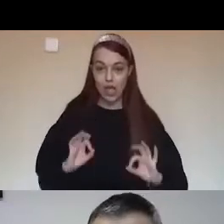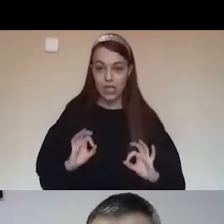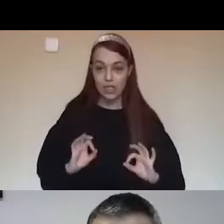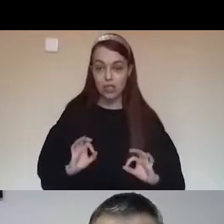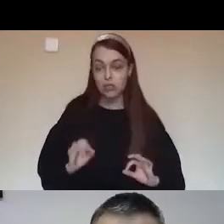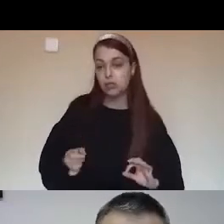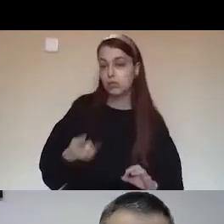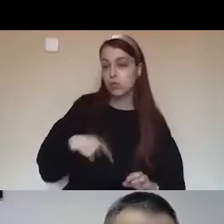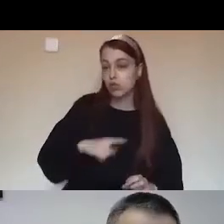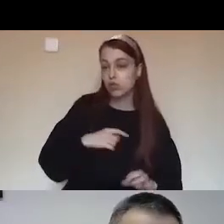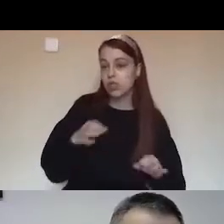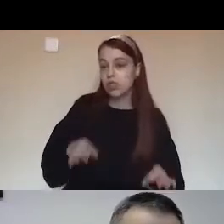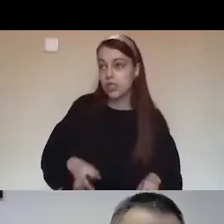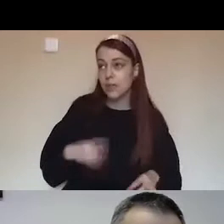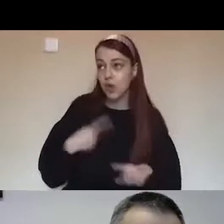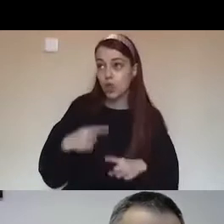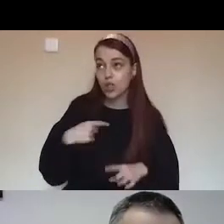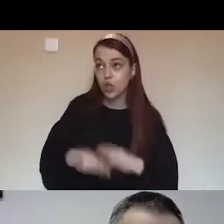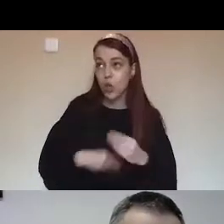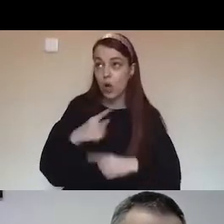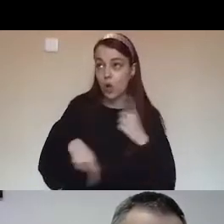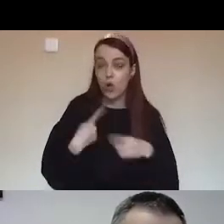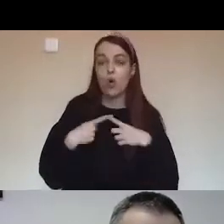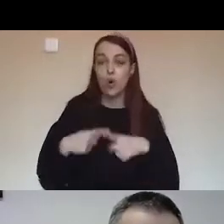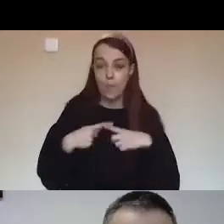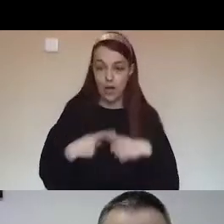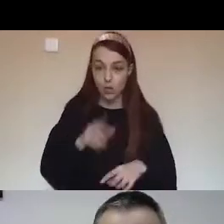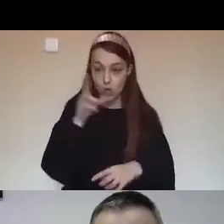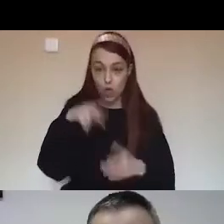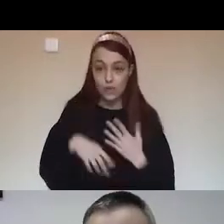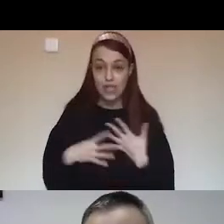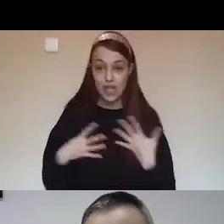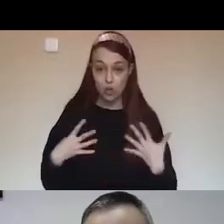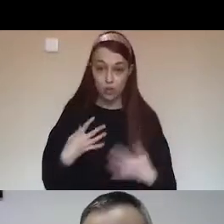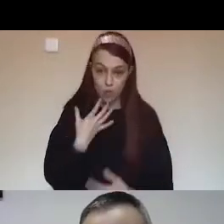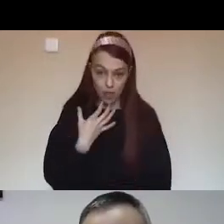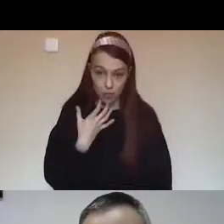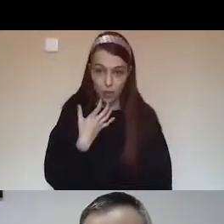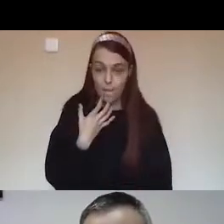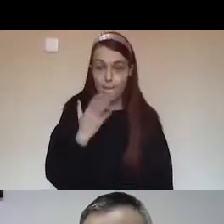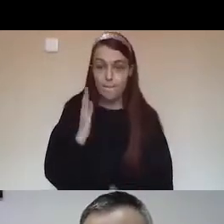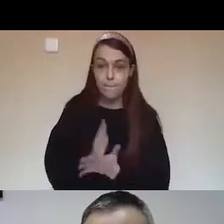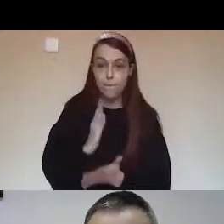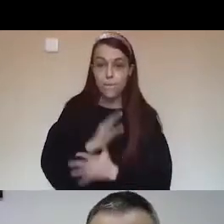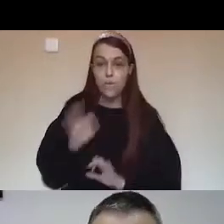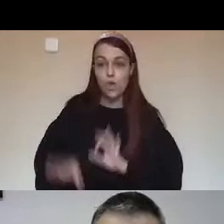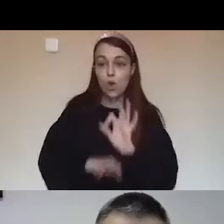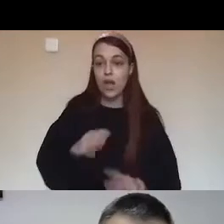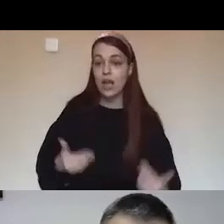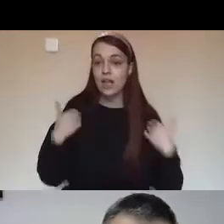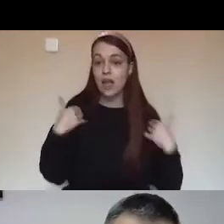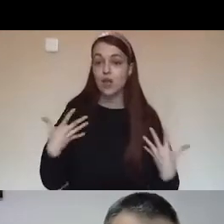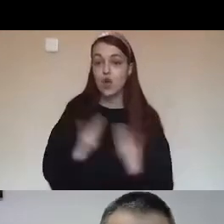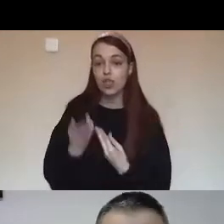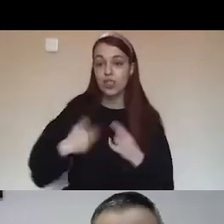compartimos siempre todo lo que hacemos, ¿no? En este caso, en el 2019, por ejemplo, el curso lo organizamos junto con la